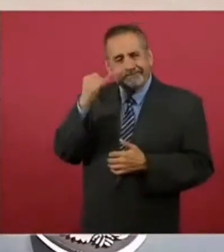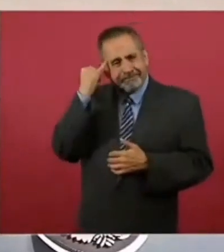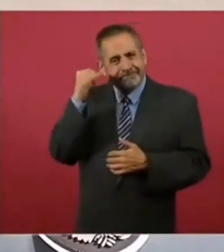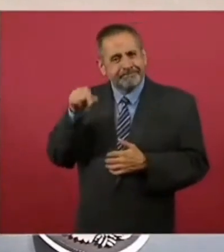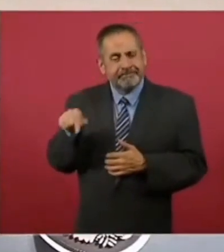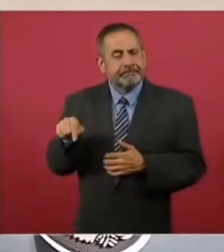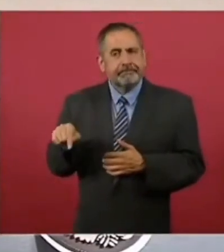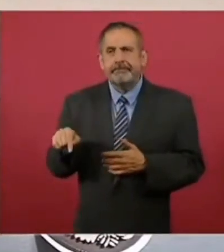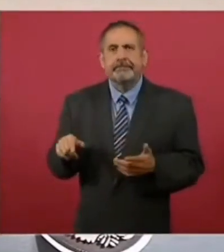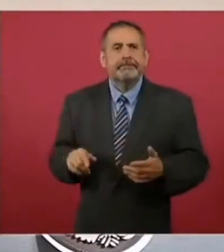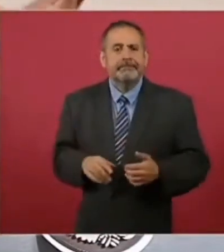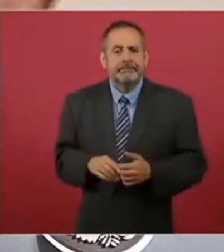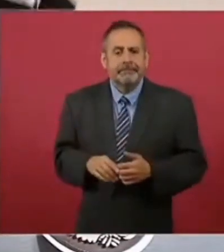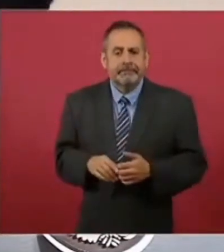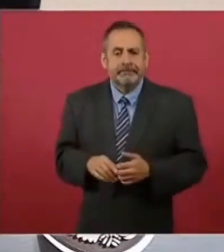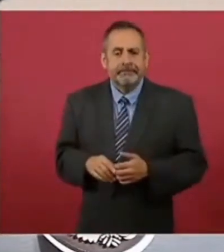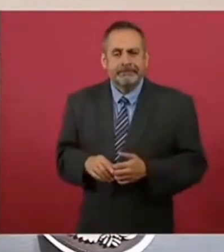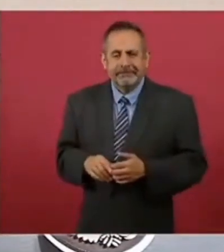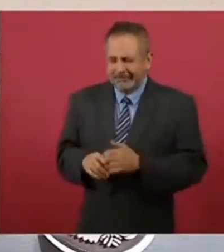para